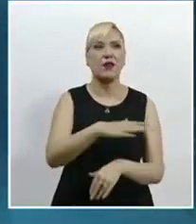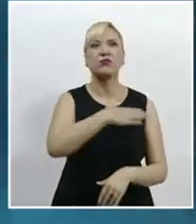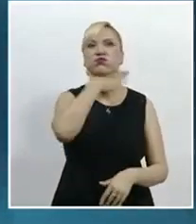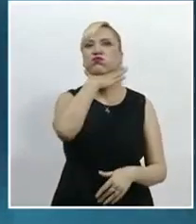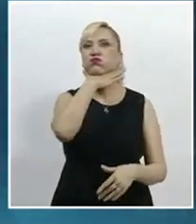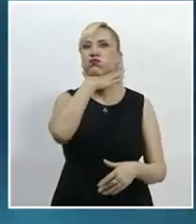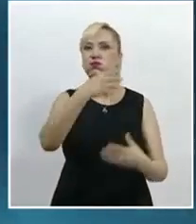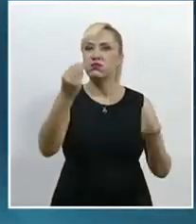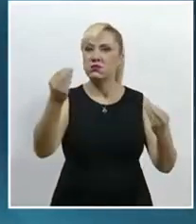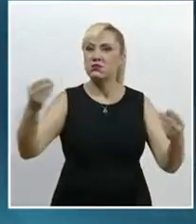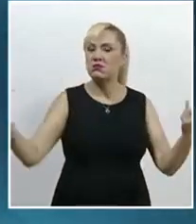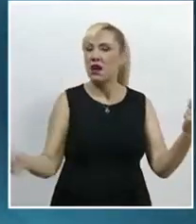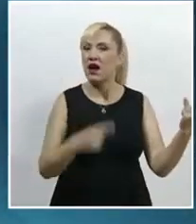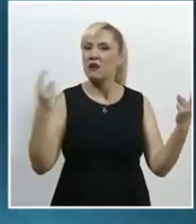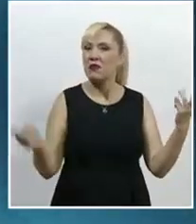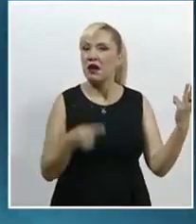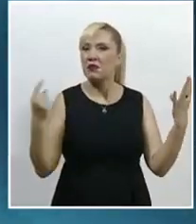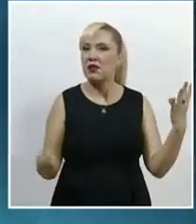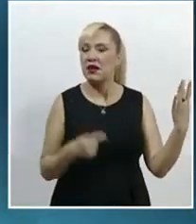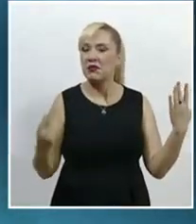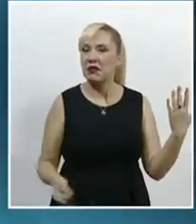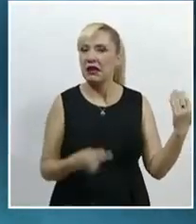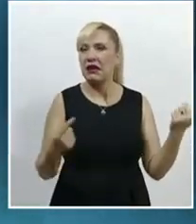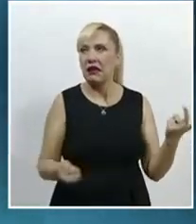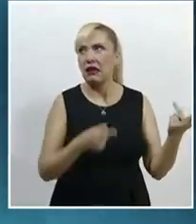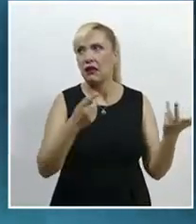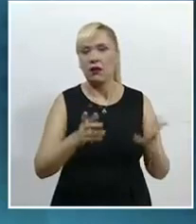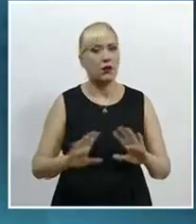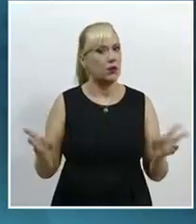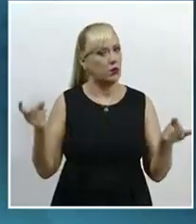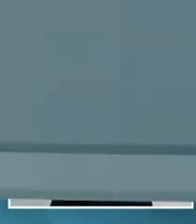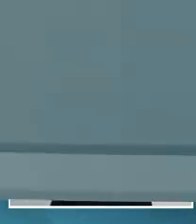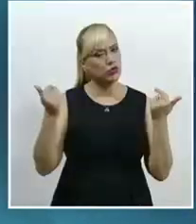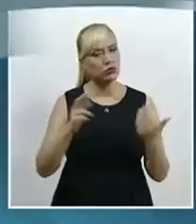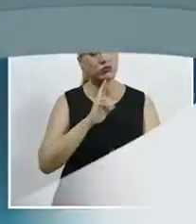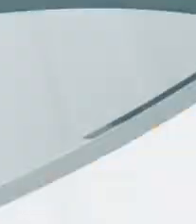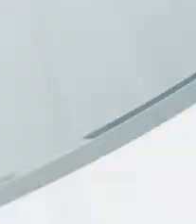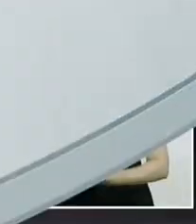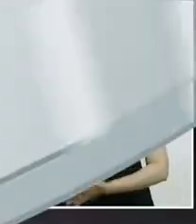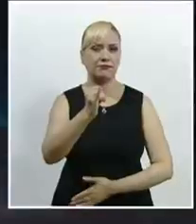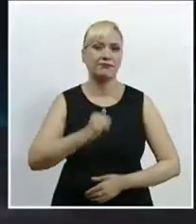porque cada vez que hay una condena hay un asunto formalmente resuelto.